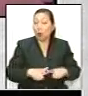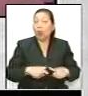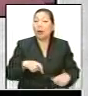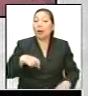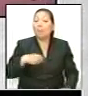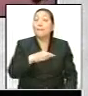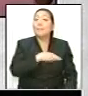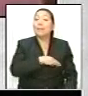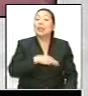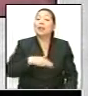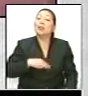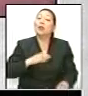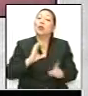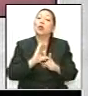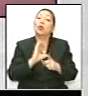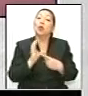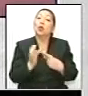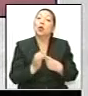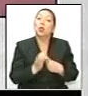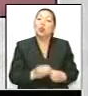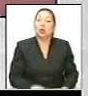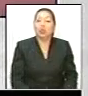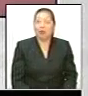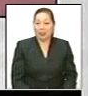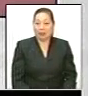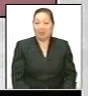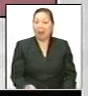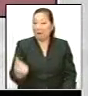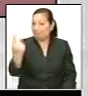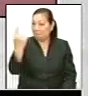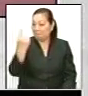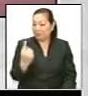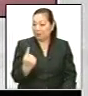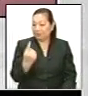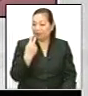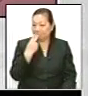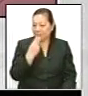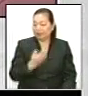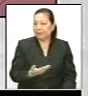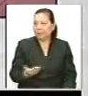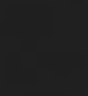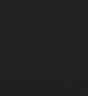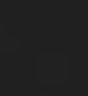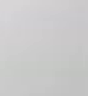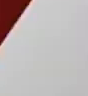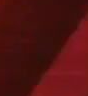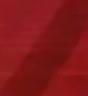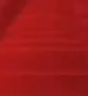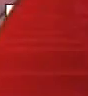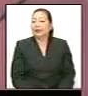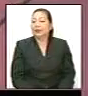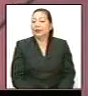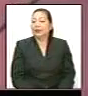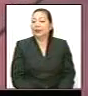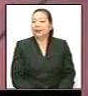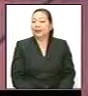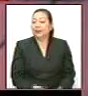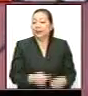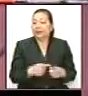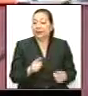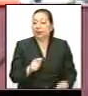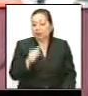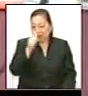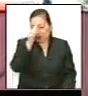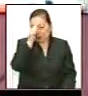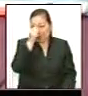el ministro de Cultura, Rogers Martín Valencia Espinosa. Veamos. Sobre lo difundido el día